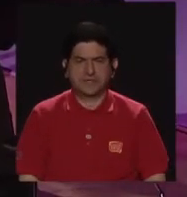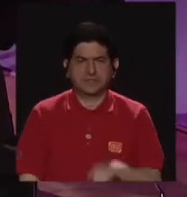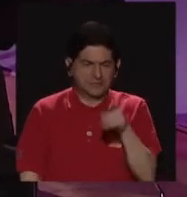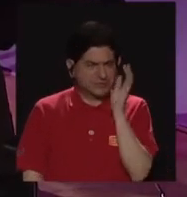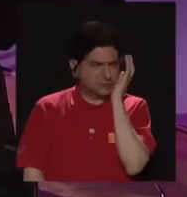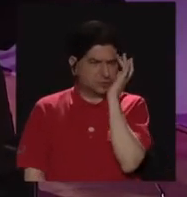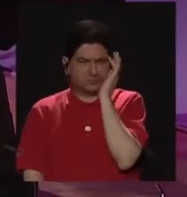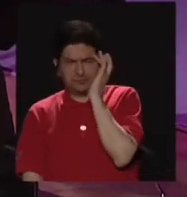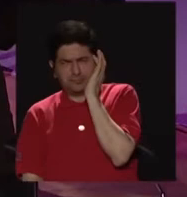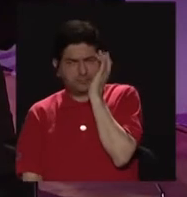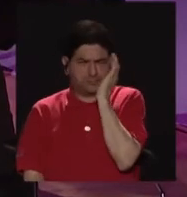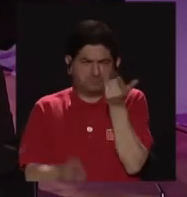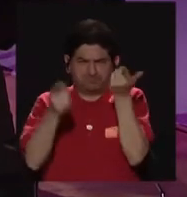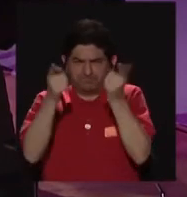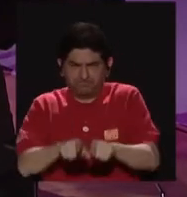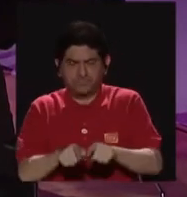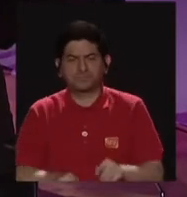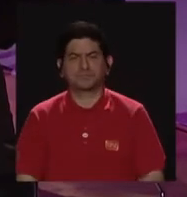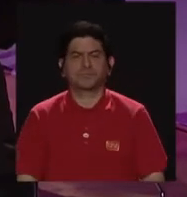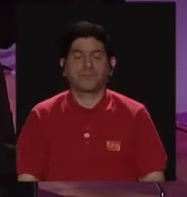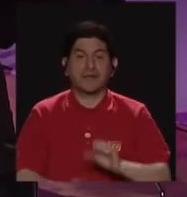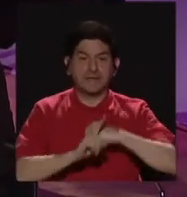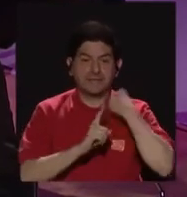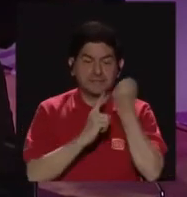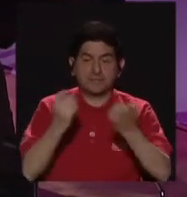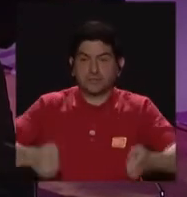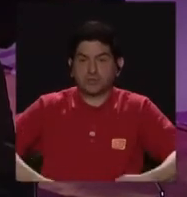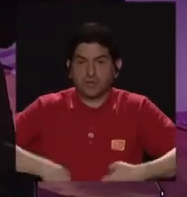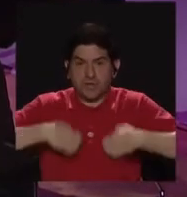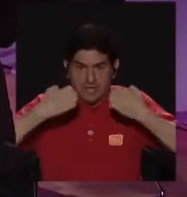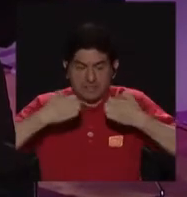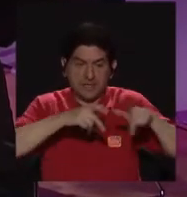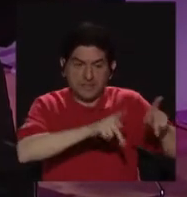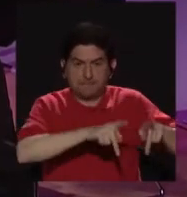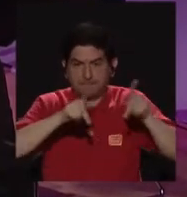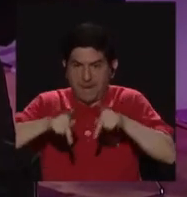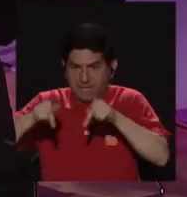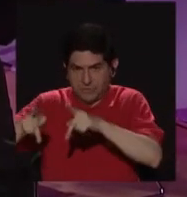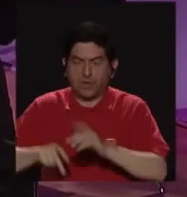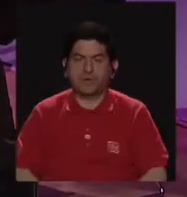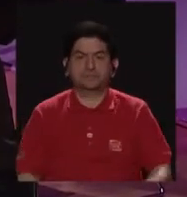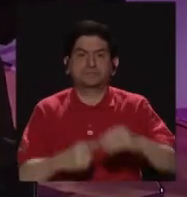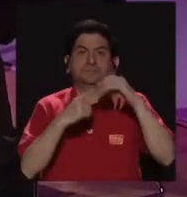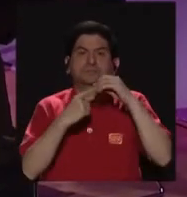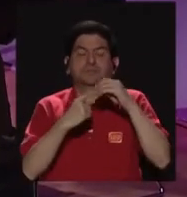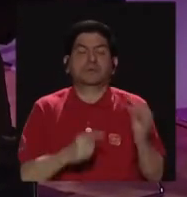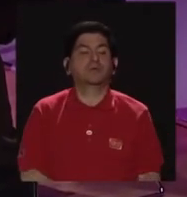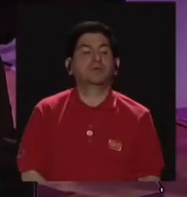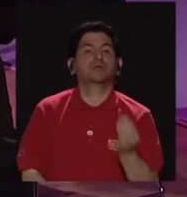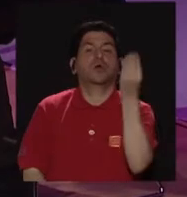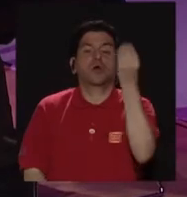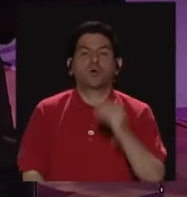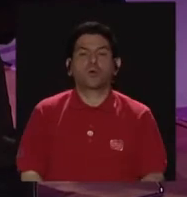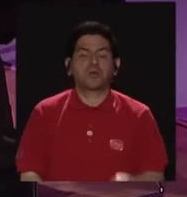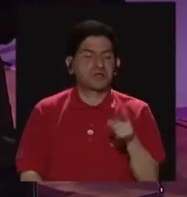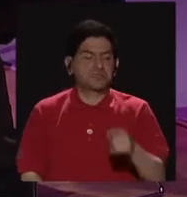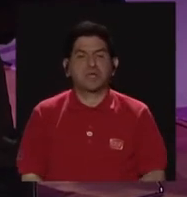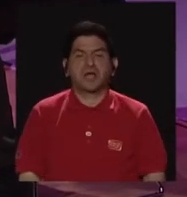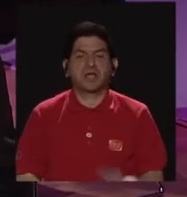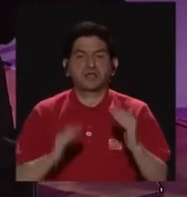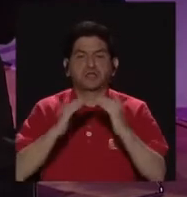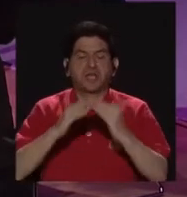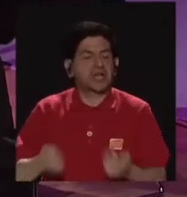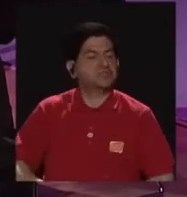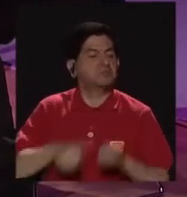preocupantes que se están dando verdad el hecho de que existan muchas personas principalmente adolescentes que son echados y echadas de sus